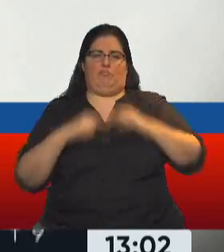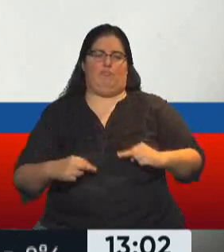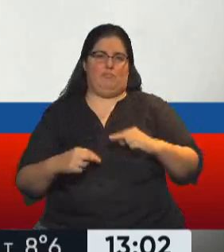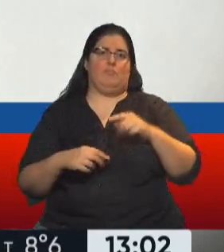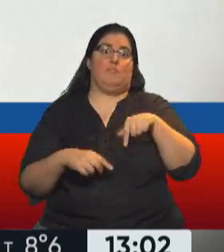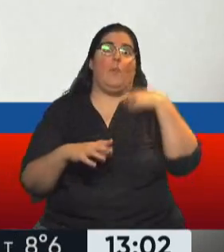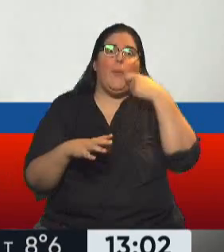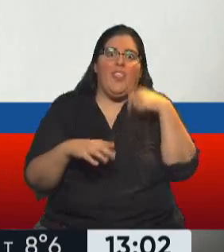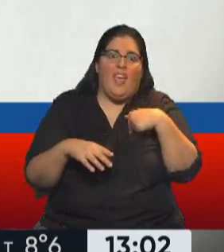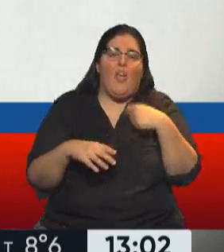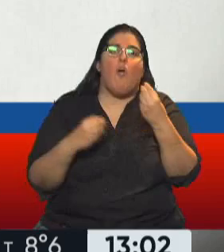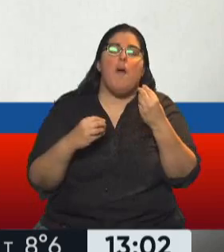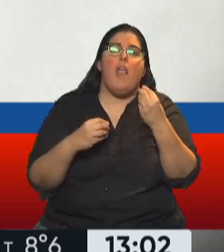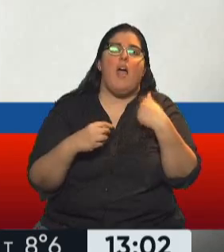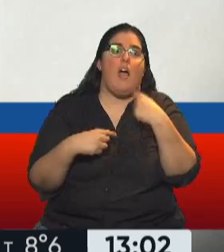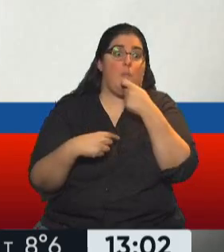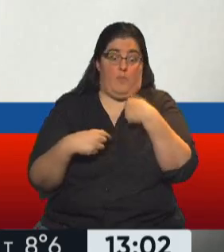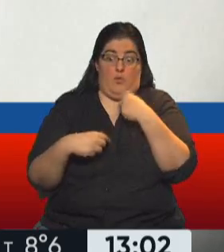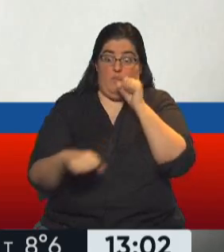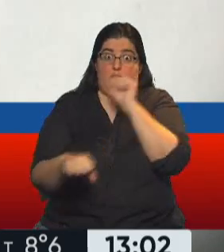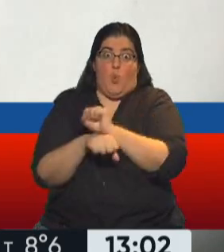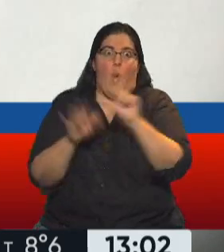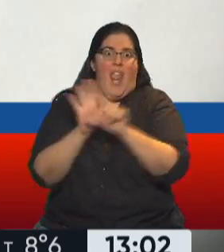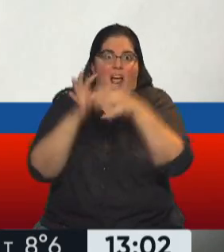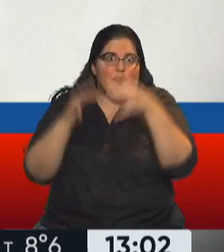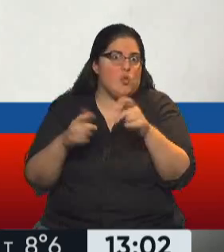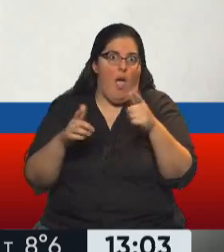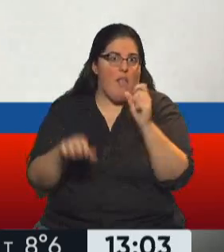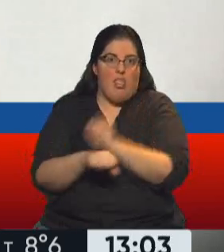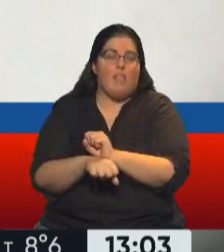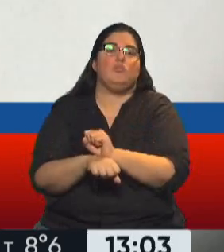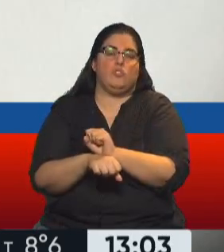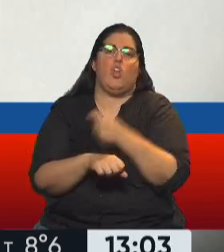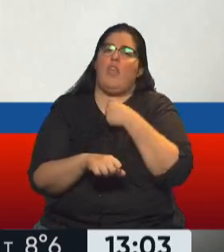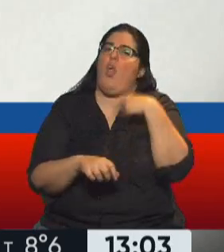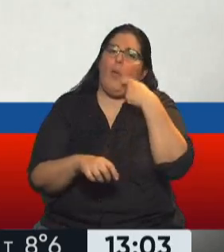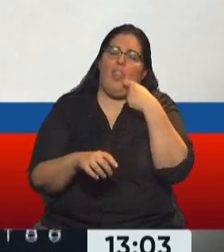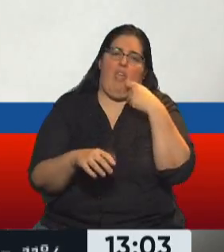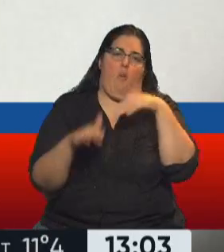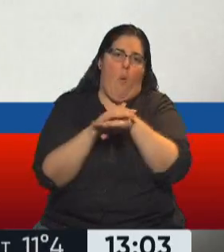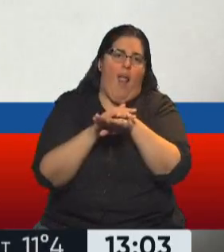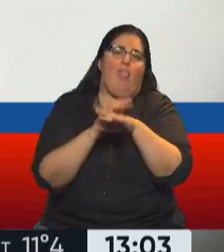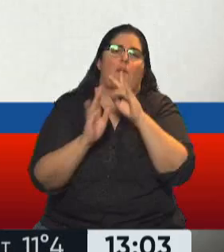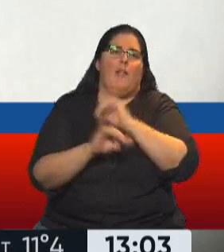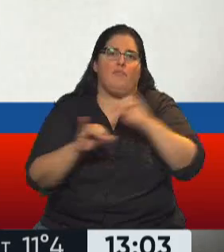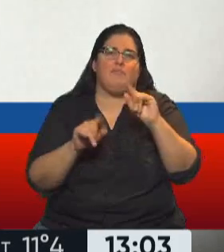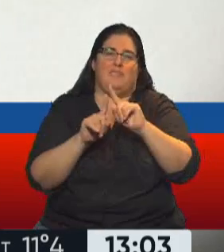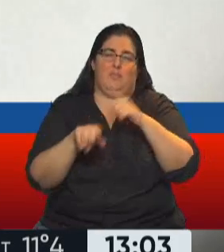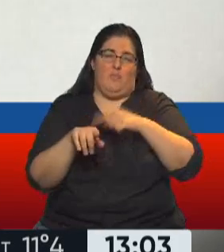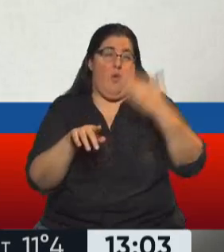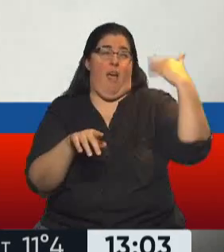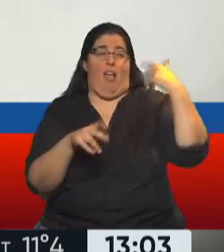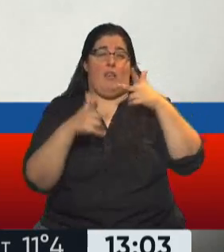en caso me detienen ilegalmente. Y quiero dejarlo dicho, lo que ya he dicho en otros